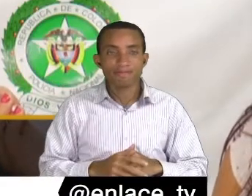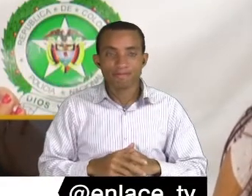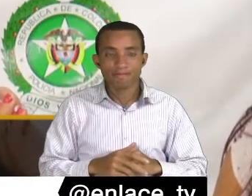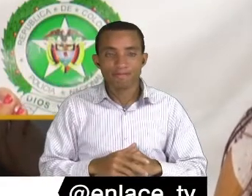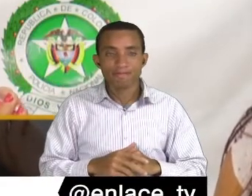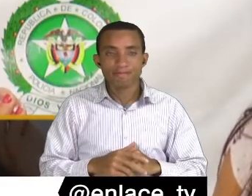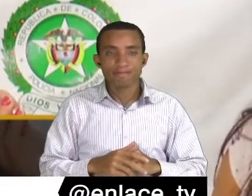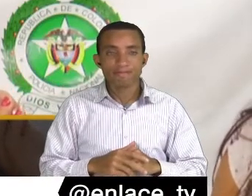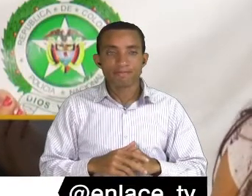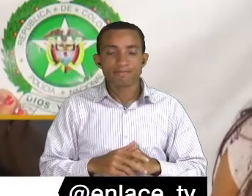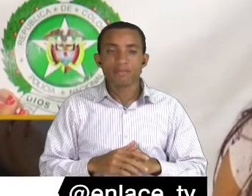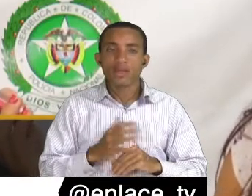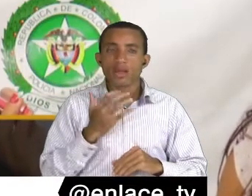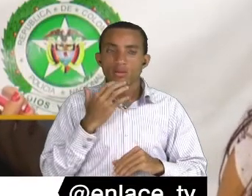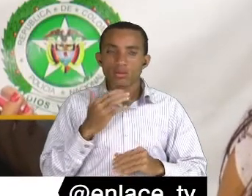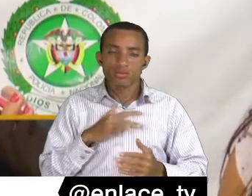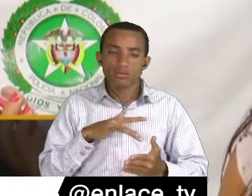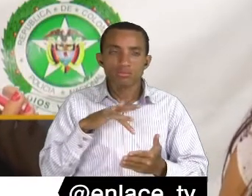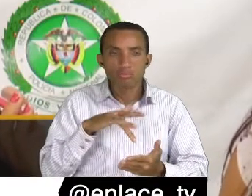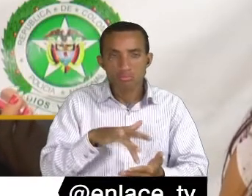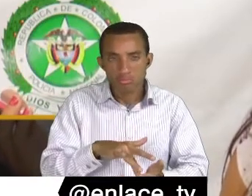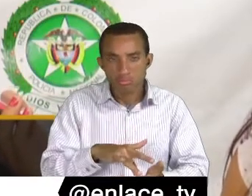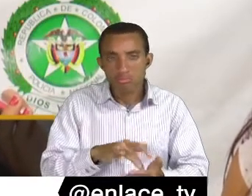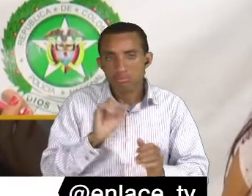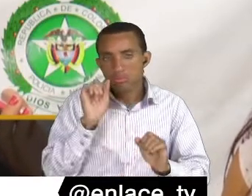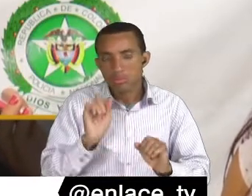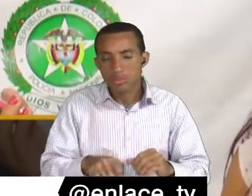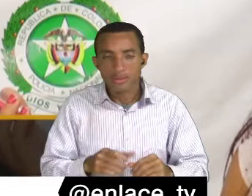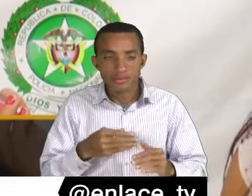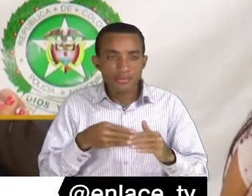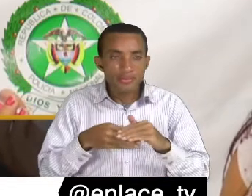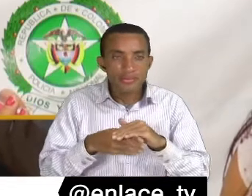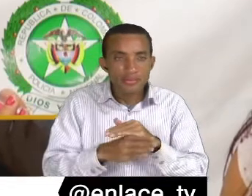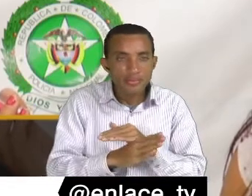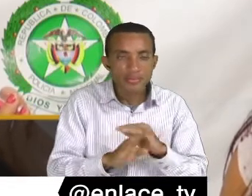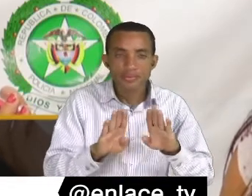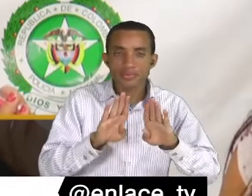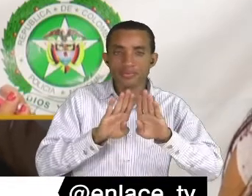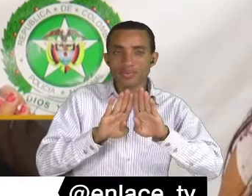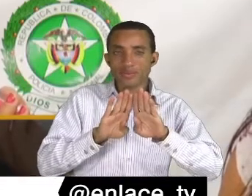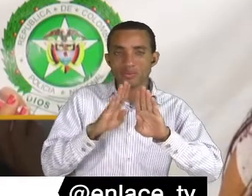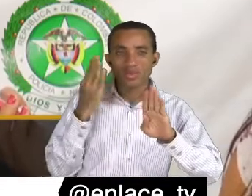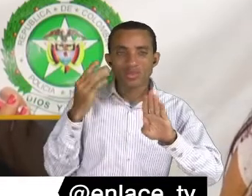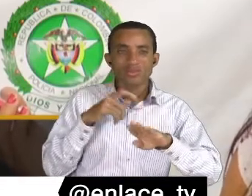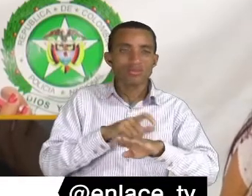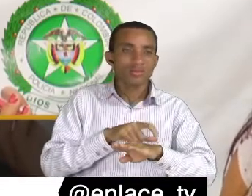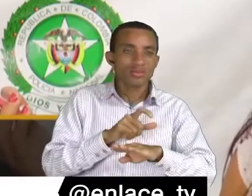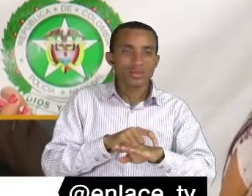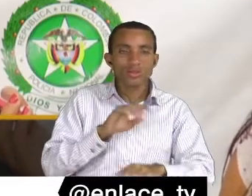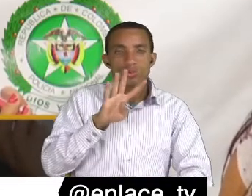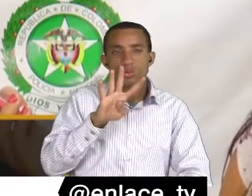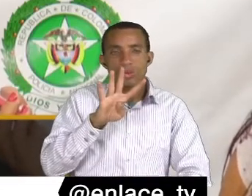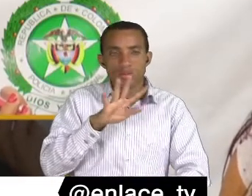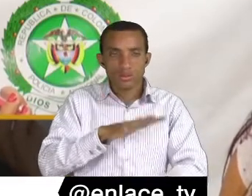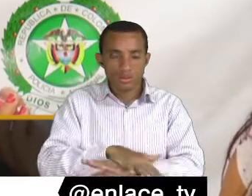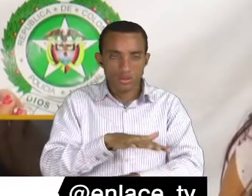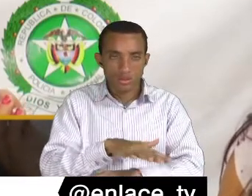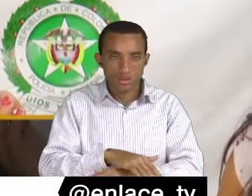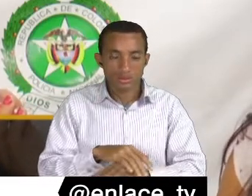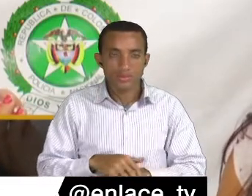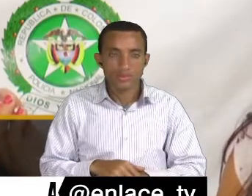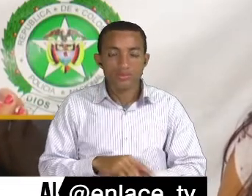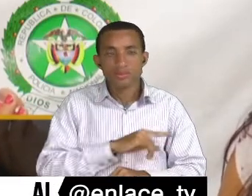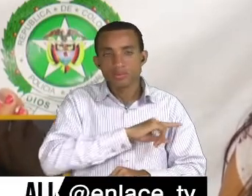estadio, acercarse pues, de manera oportuna para el ingreso, van a estar habilitadas las puertas a partir de las 4 de la tarde y vamos a